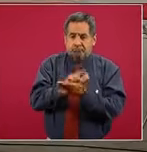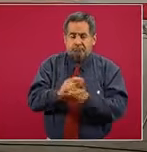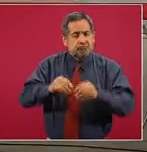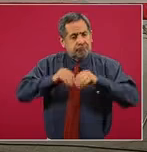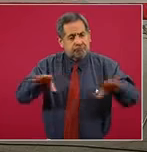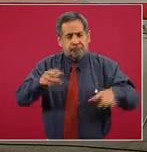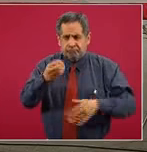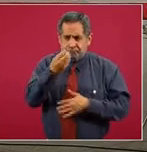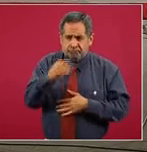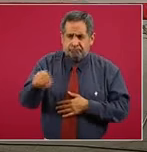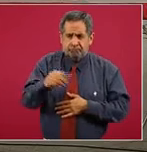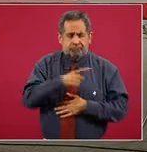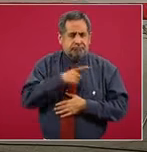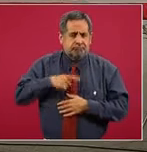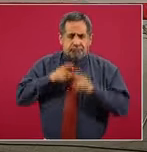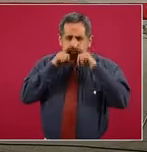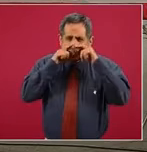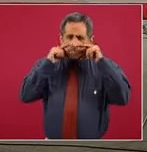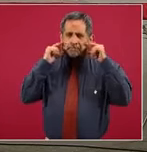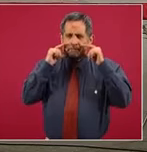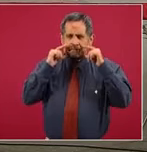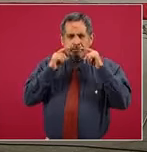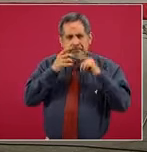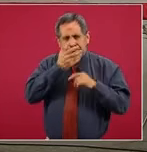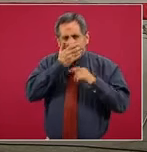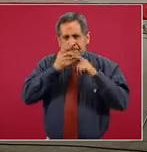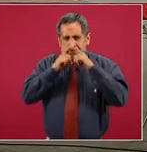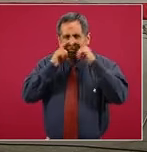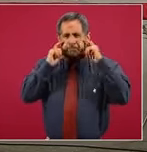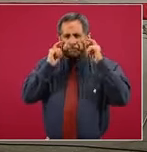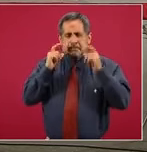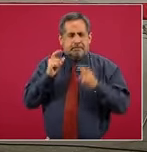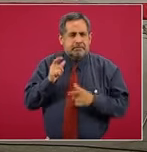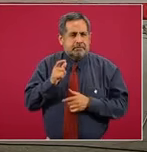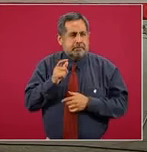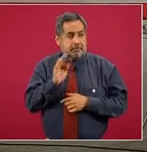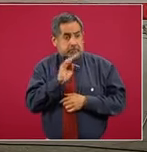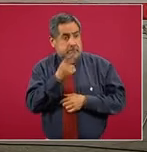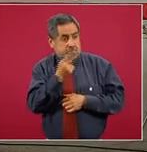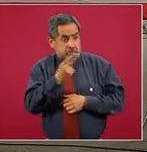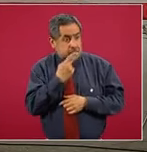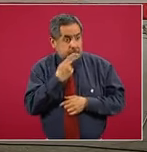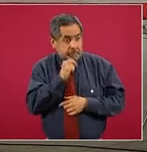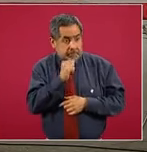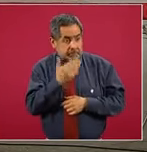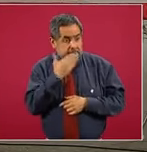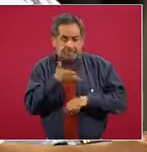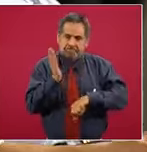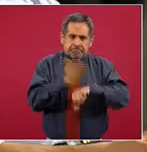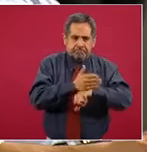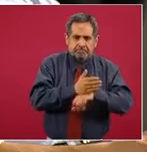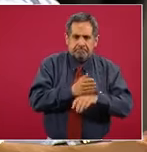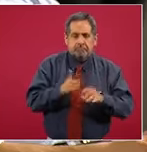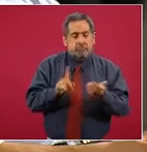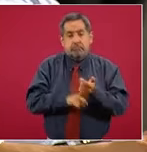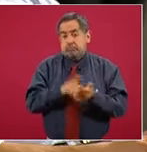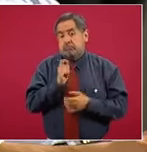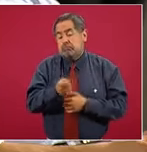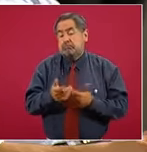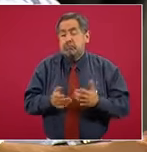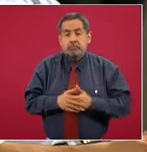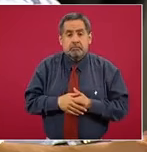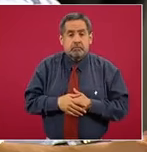uso de este aditamento para quienes no lo utilicen adecuadamente, con sanciones,